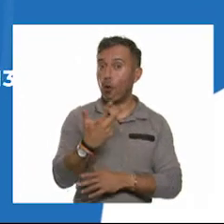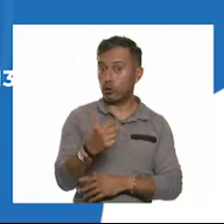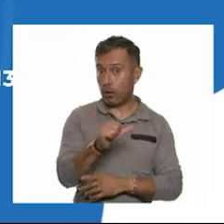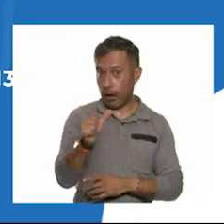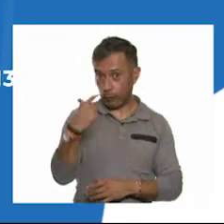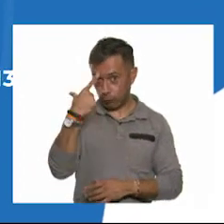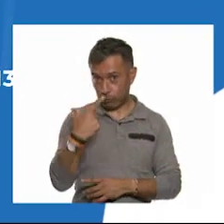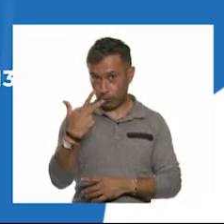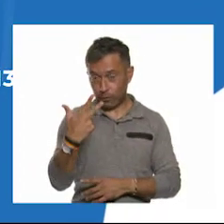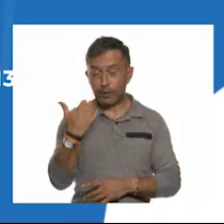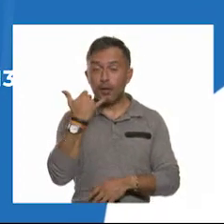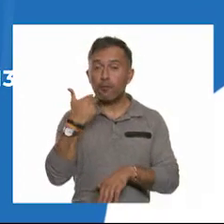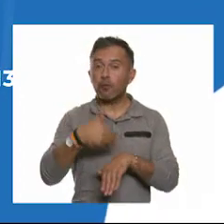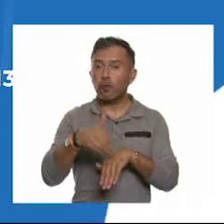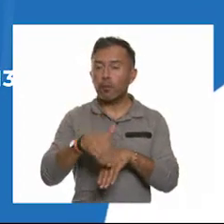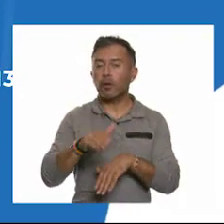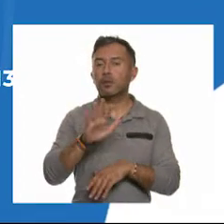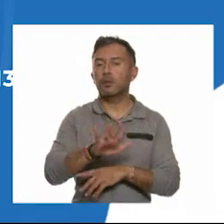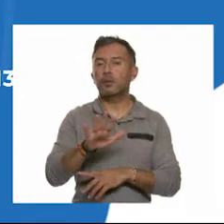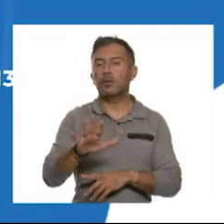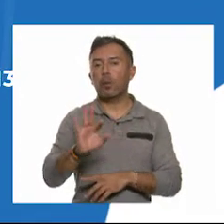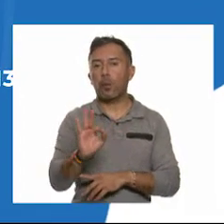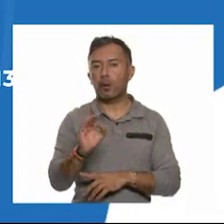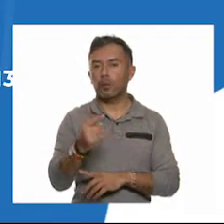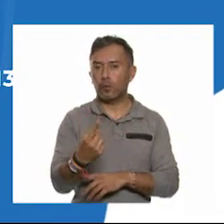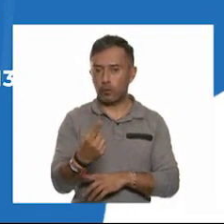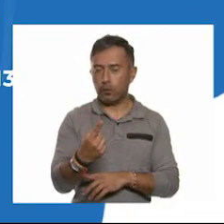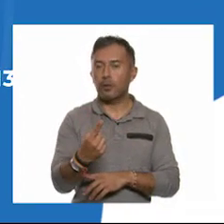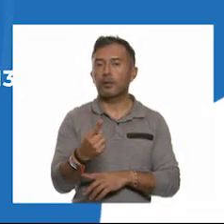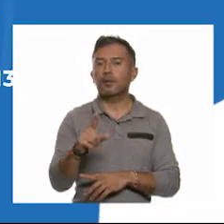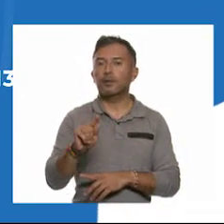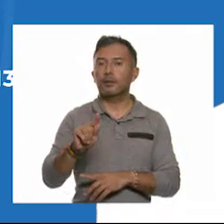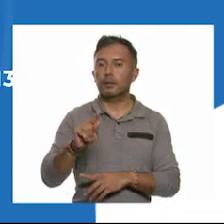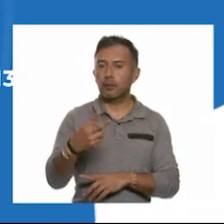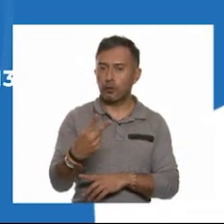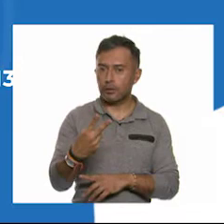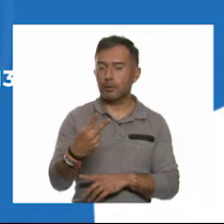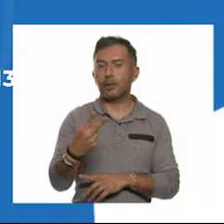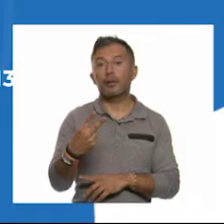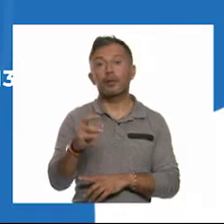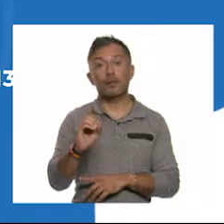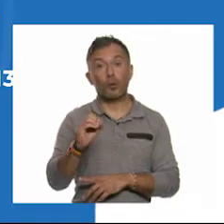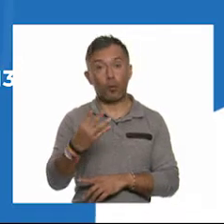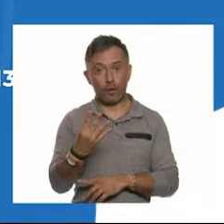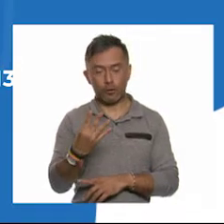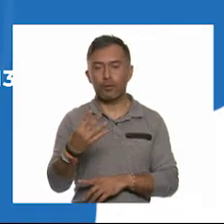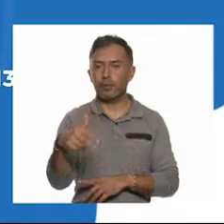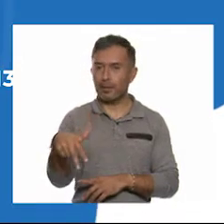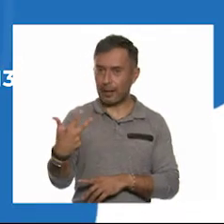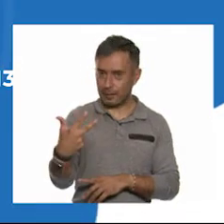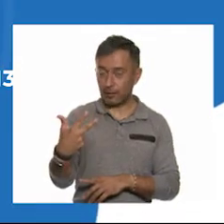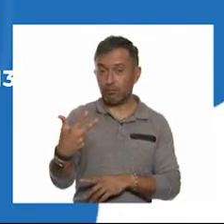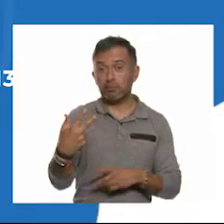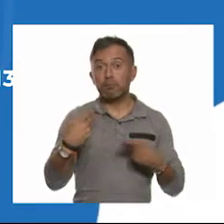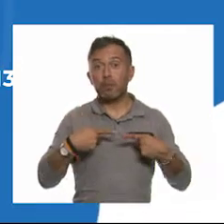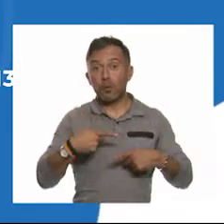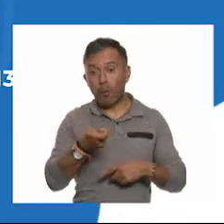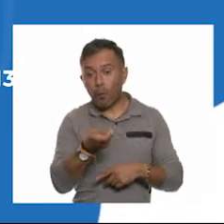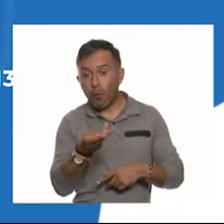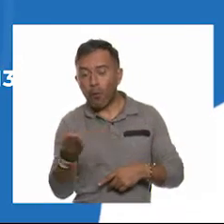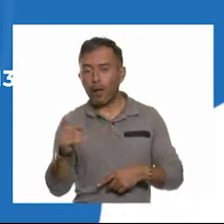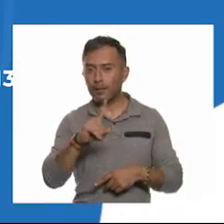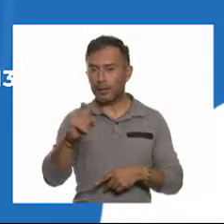al teléfono 55 41 72 04 13. Son